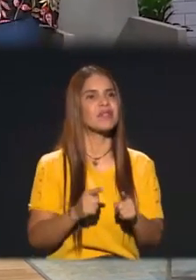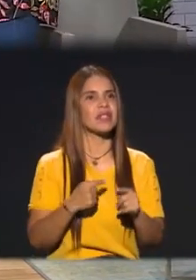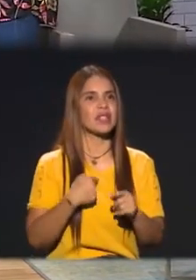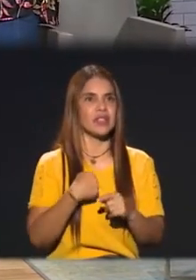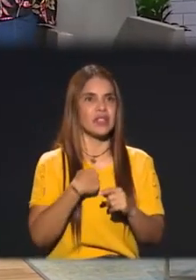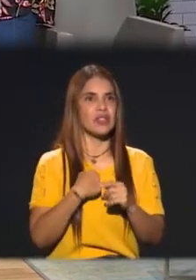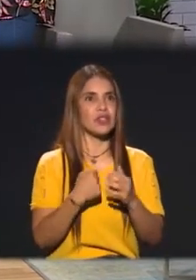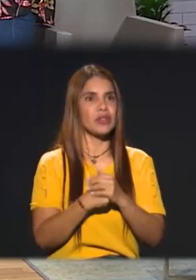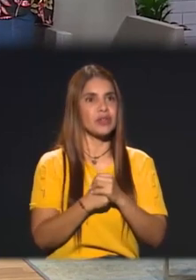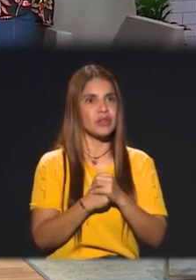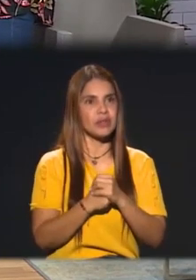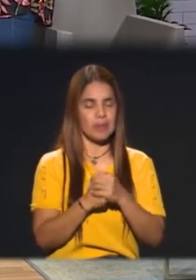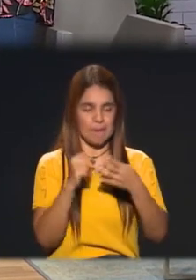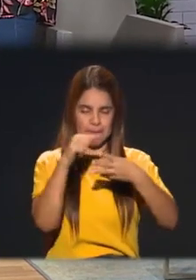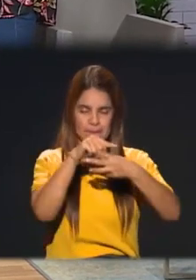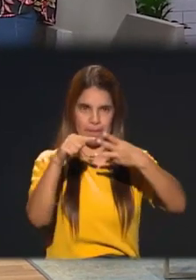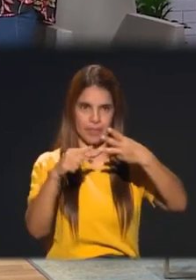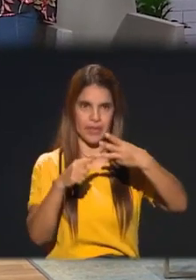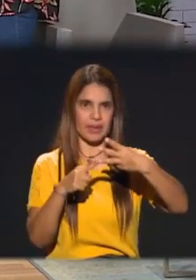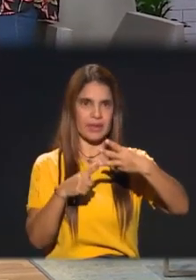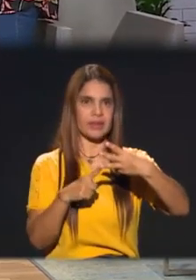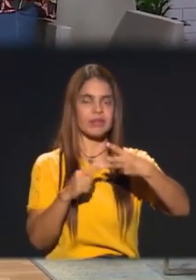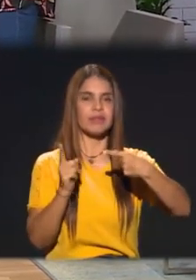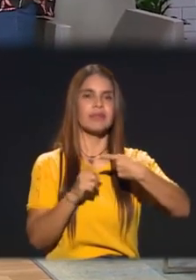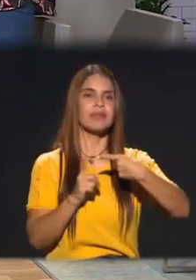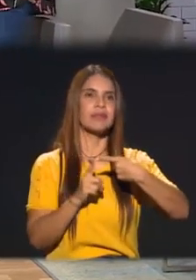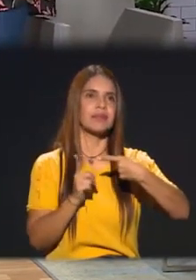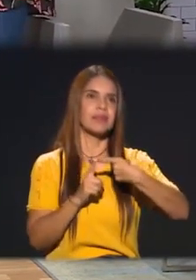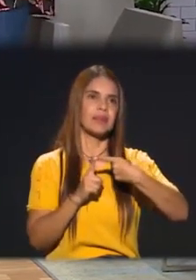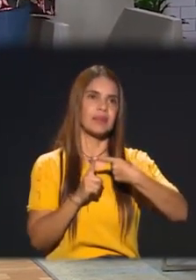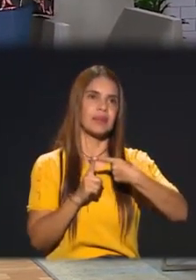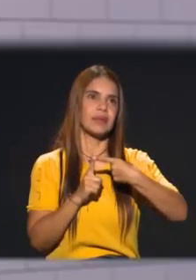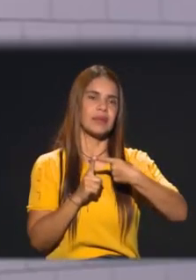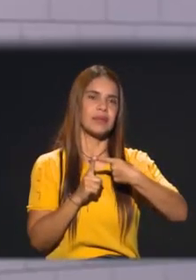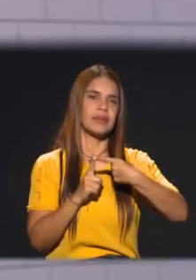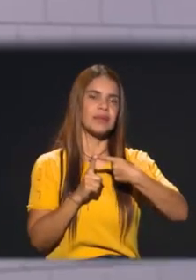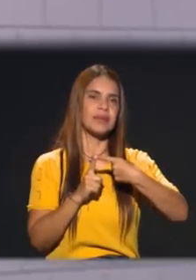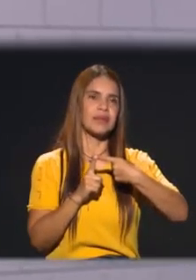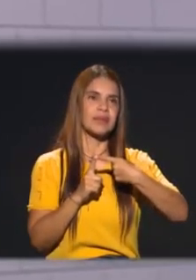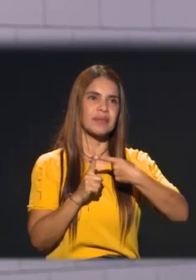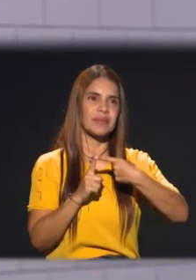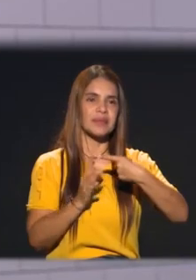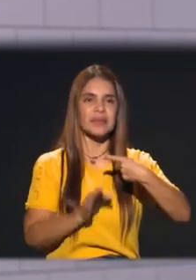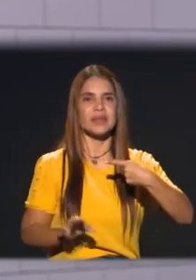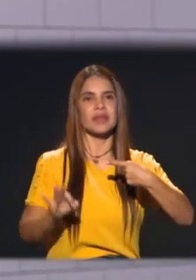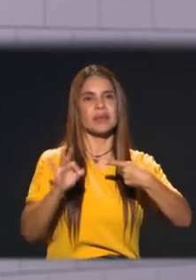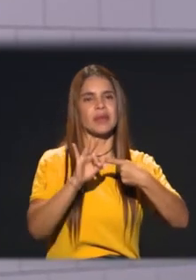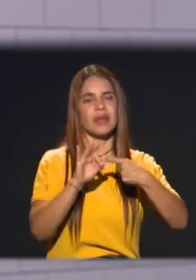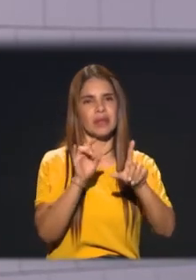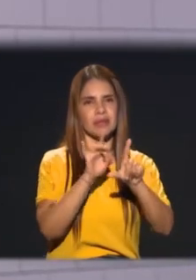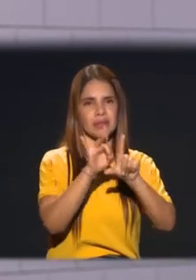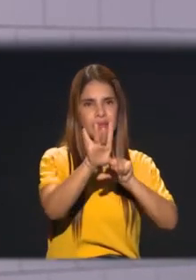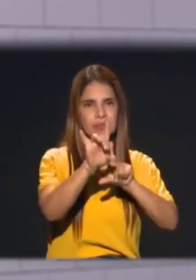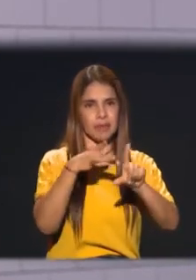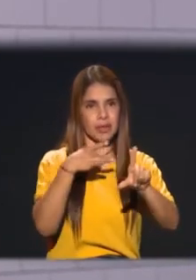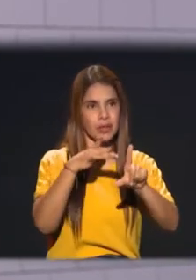yo tengo tres punticos esenciales. Primero es dejar en claro que la virtualidad no